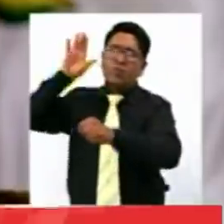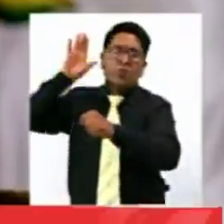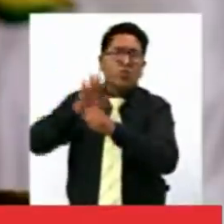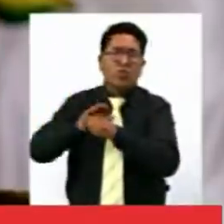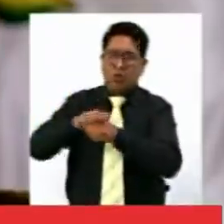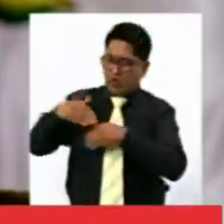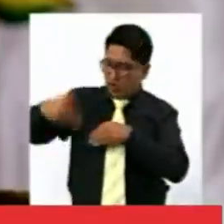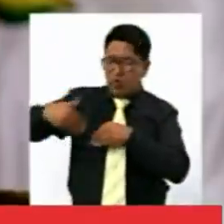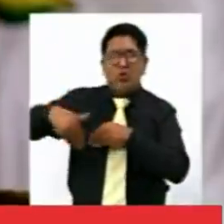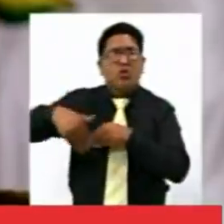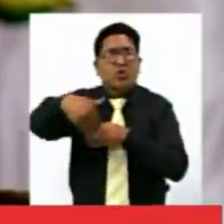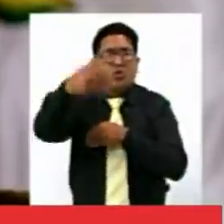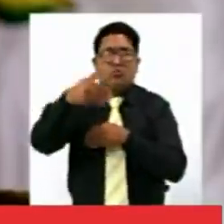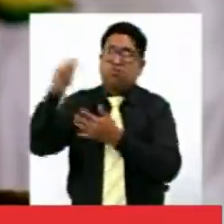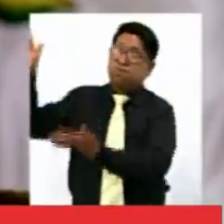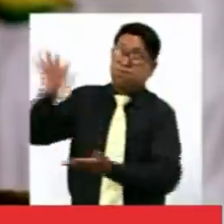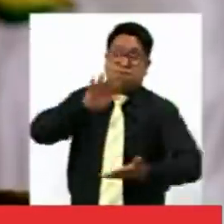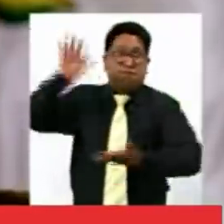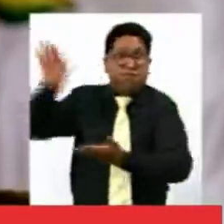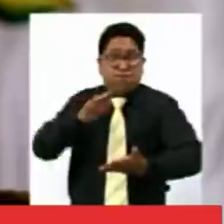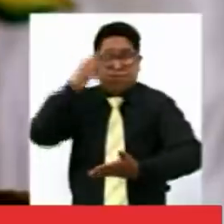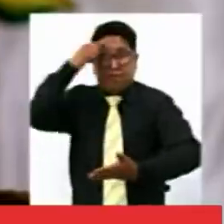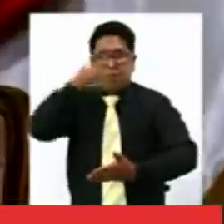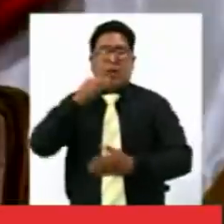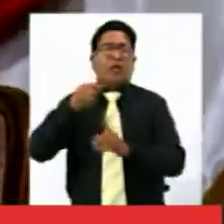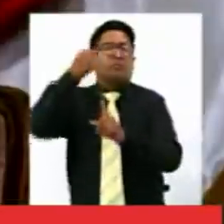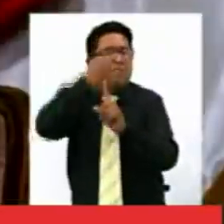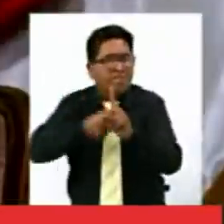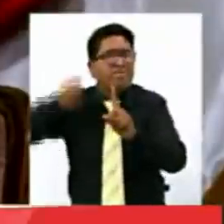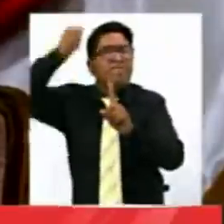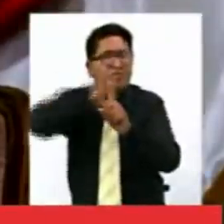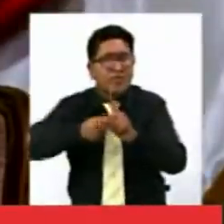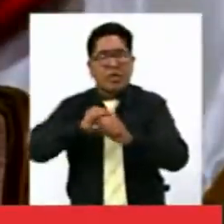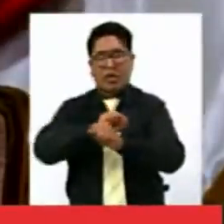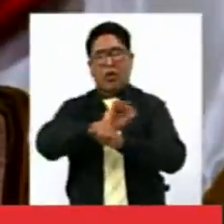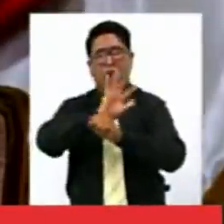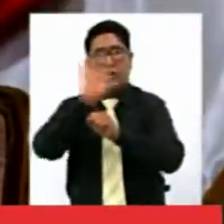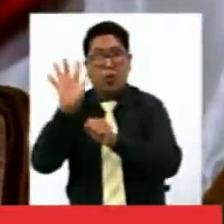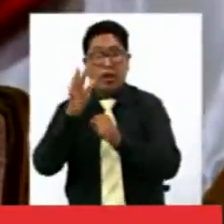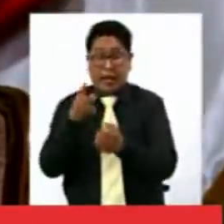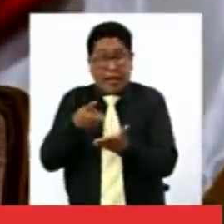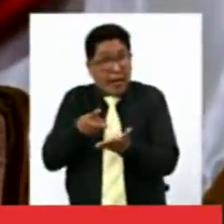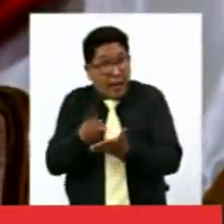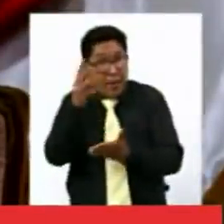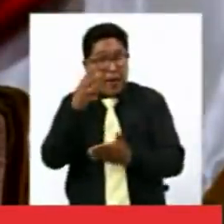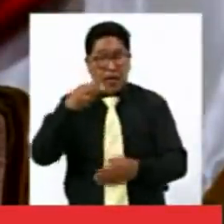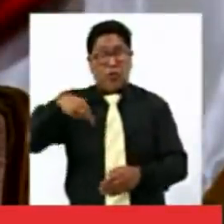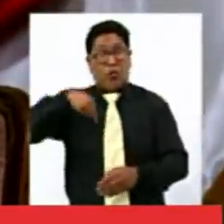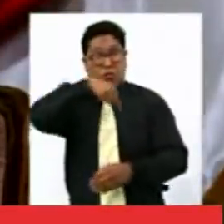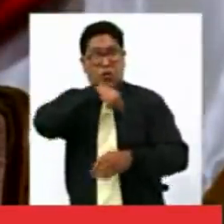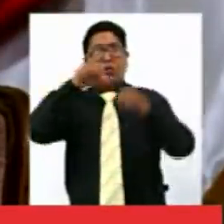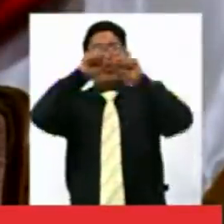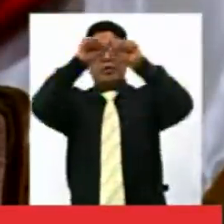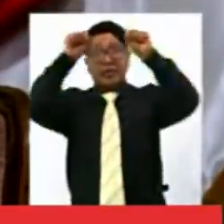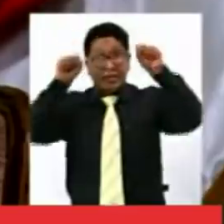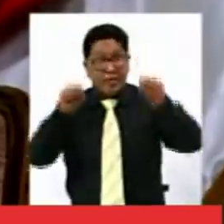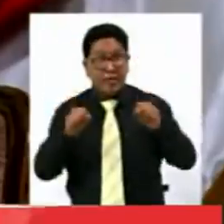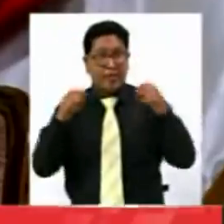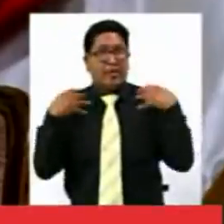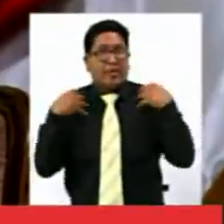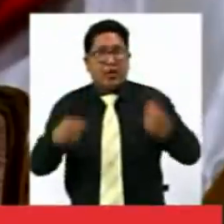cantidad importante de recursos para esta batalla la verdad es que recibimos un sistema de salud muy descuidado